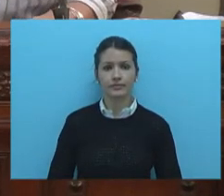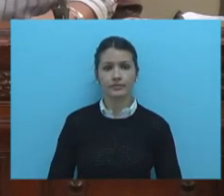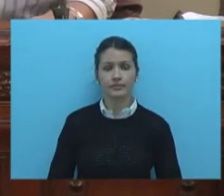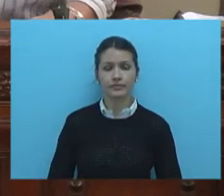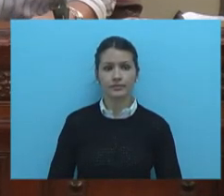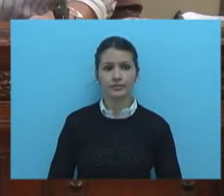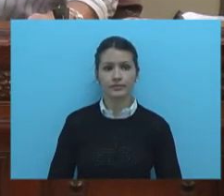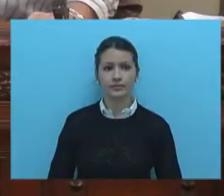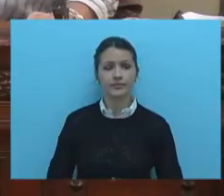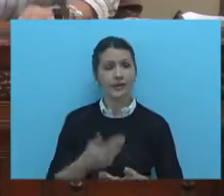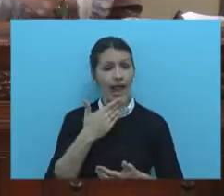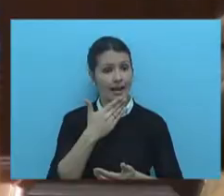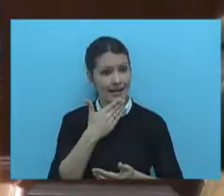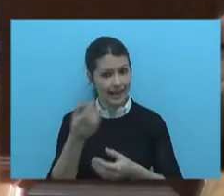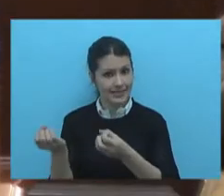Muchas gracias por la invitación,